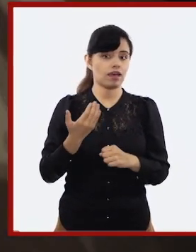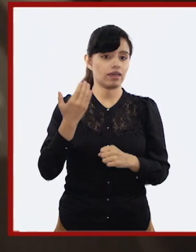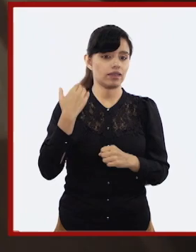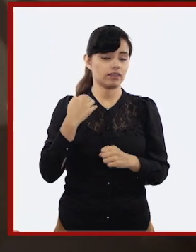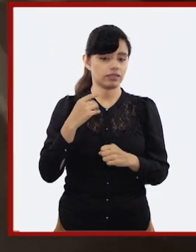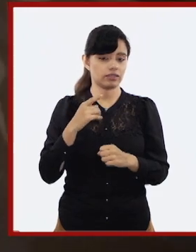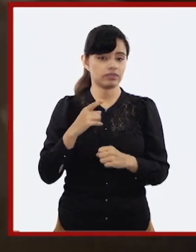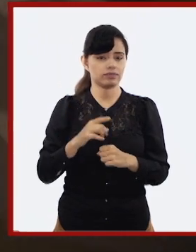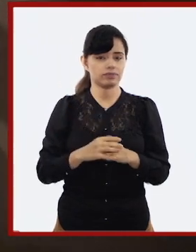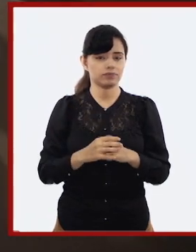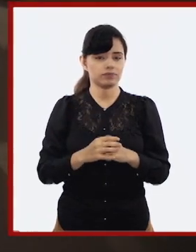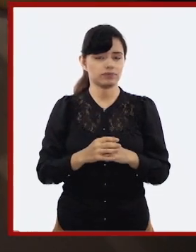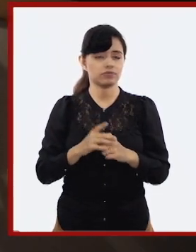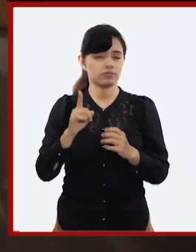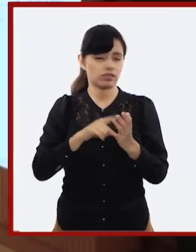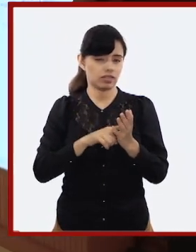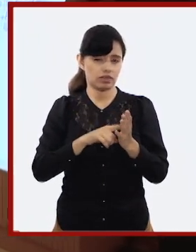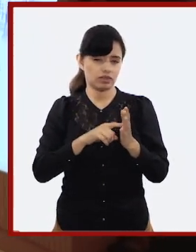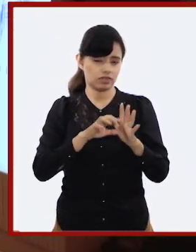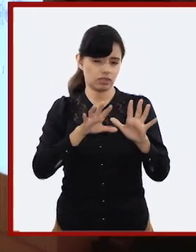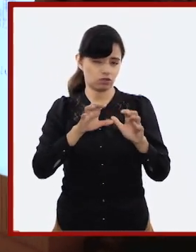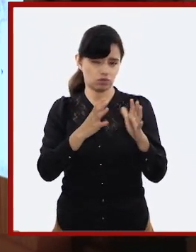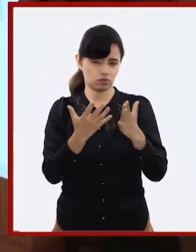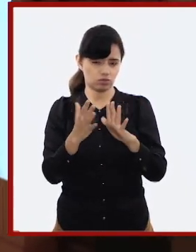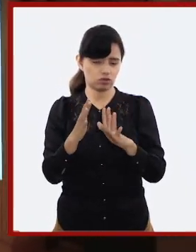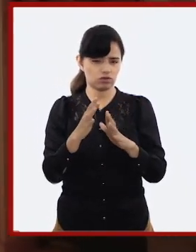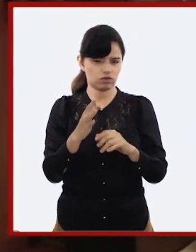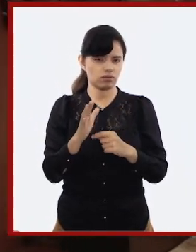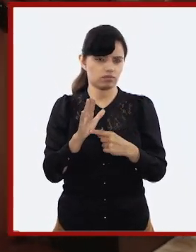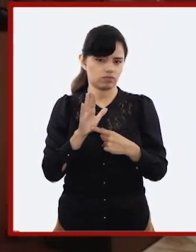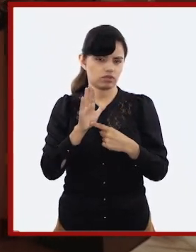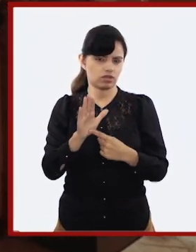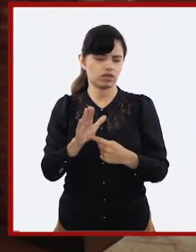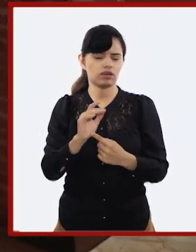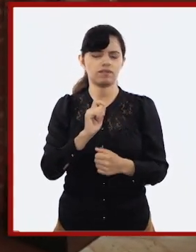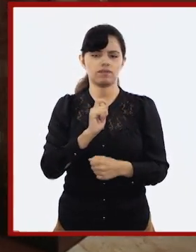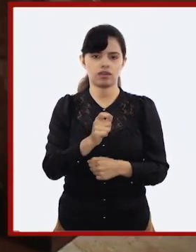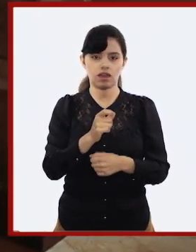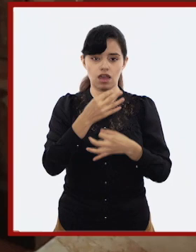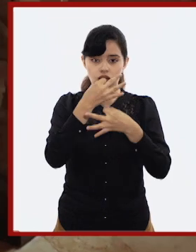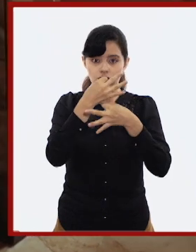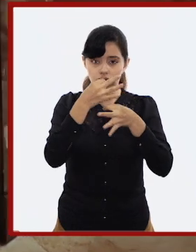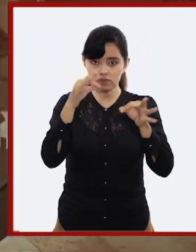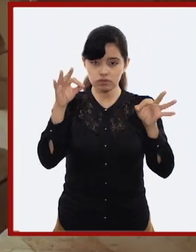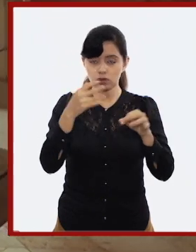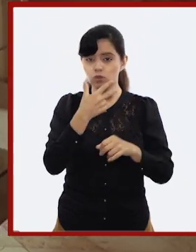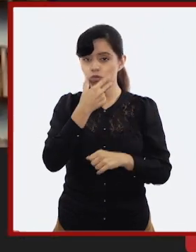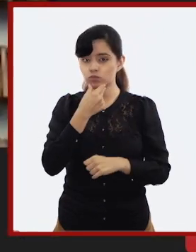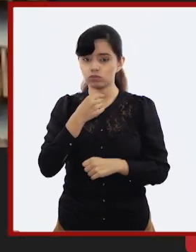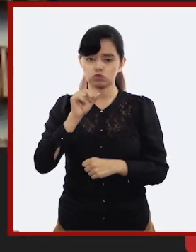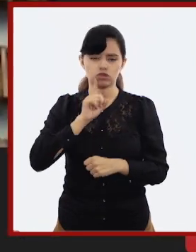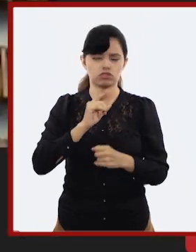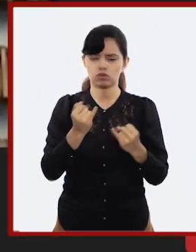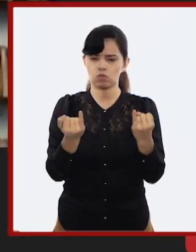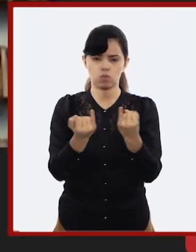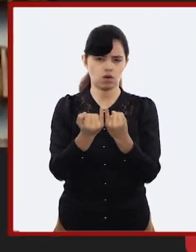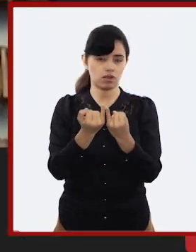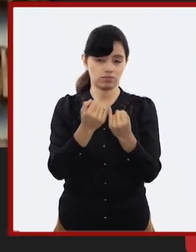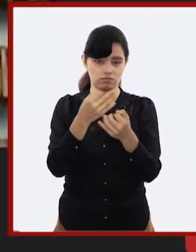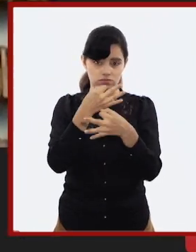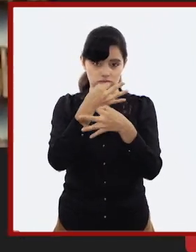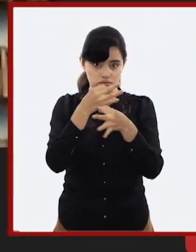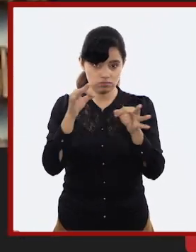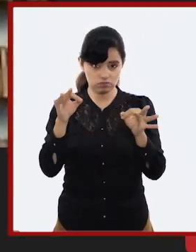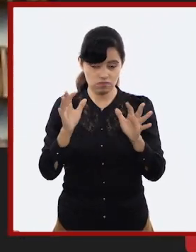pasado, para demostrar que no basta con declarar que los hombres y las mujeres somos